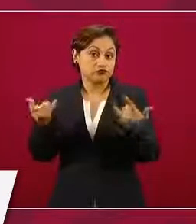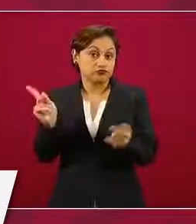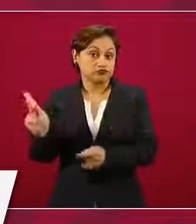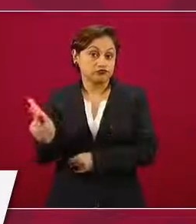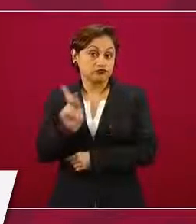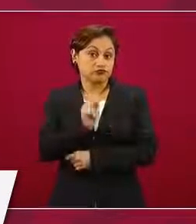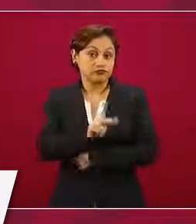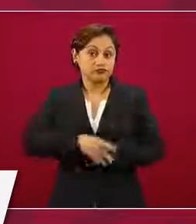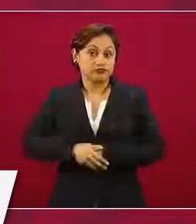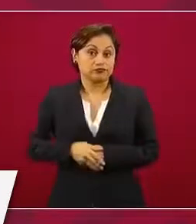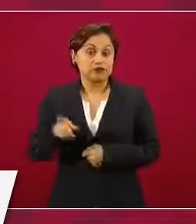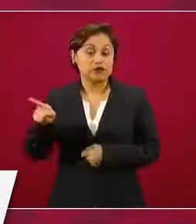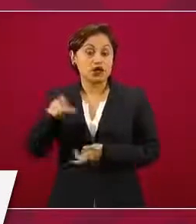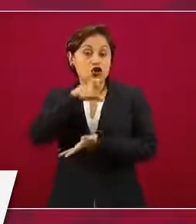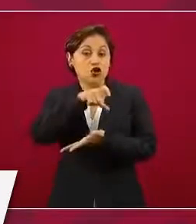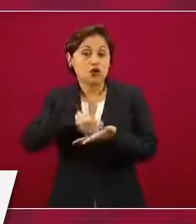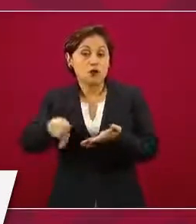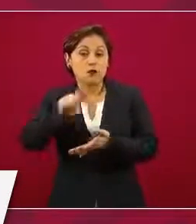Departamentos en el extranjero,